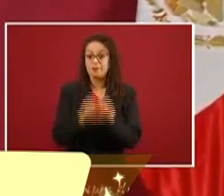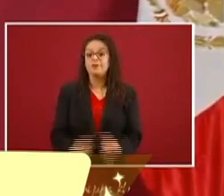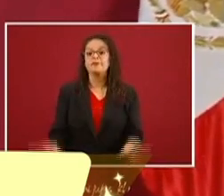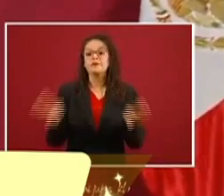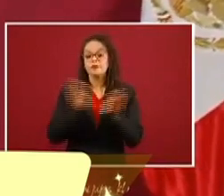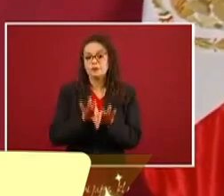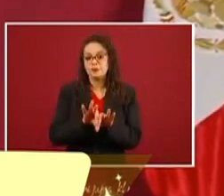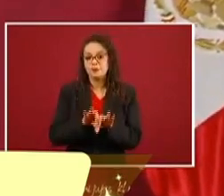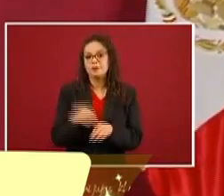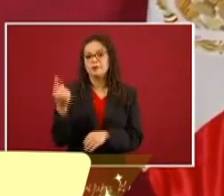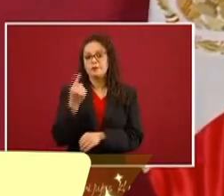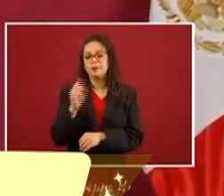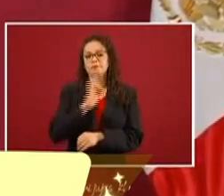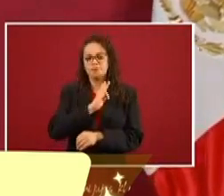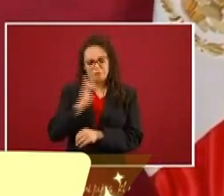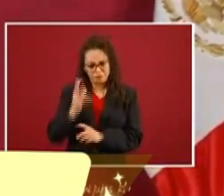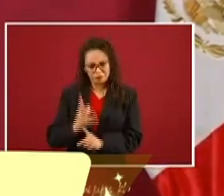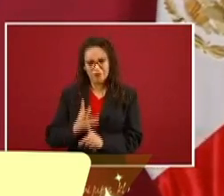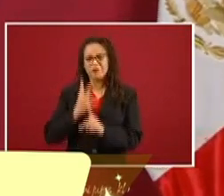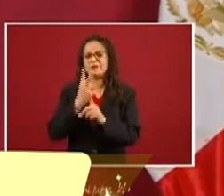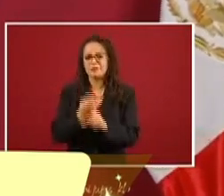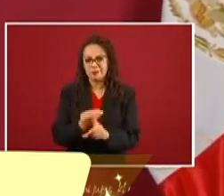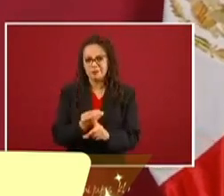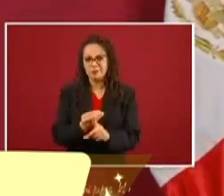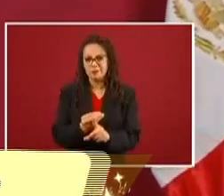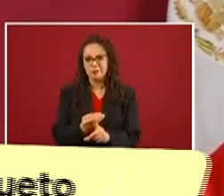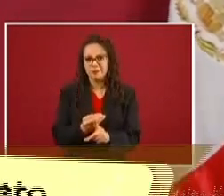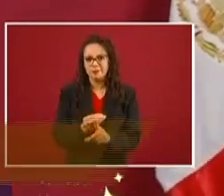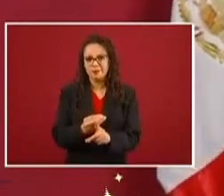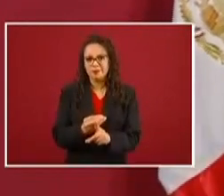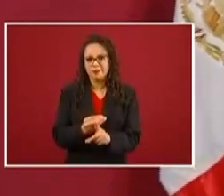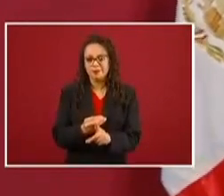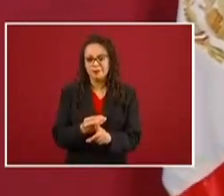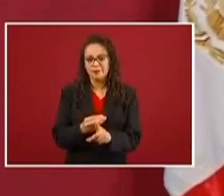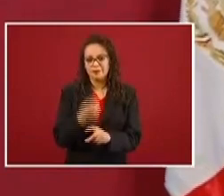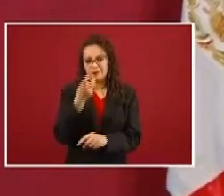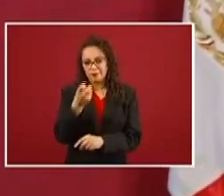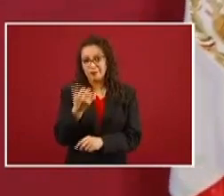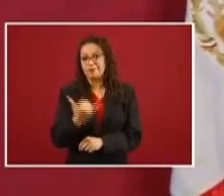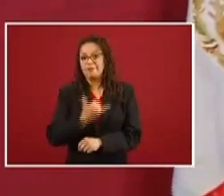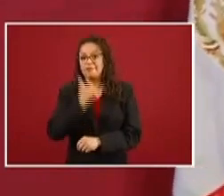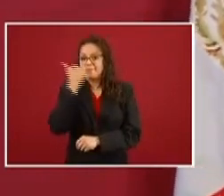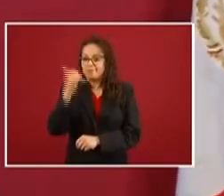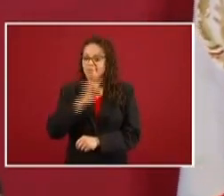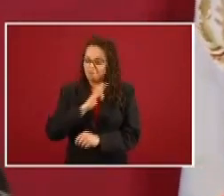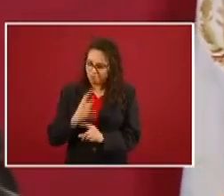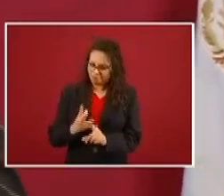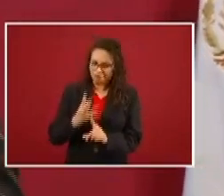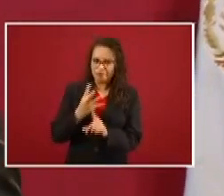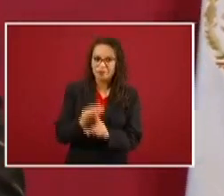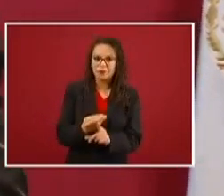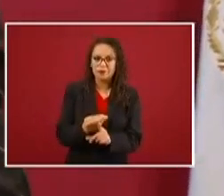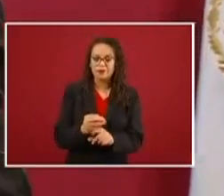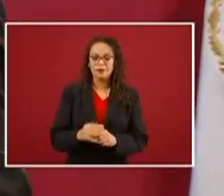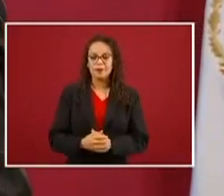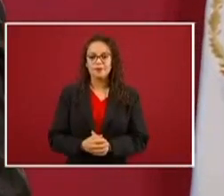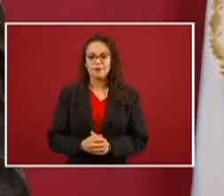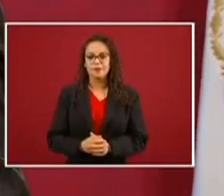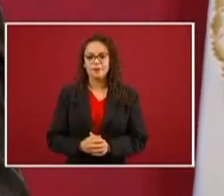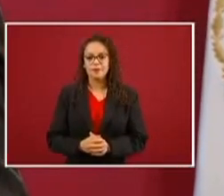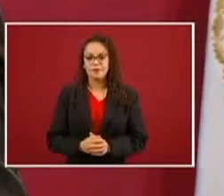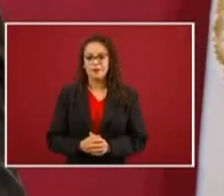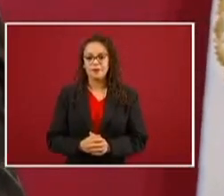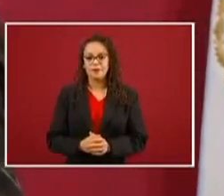planteamiento en otros temas también se dio a conocer que más de 300.000 personas han perdido su